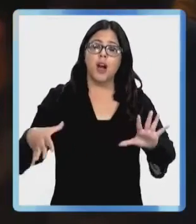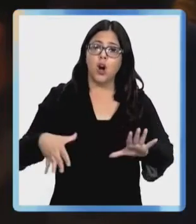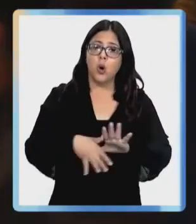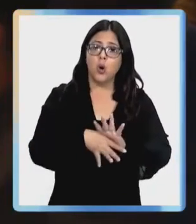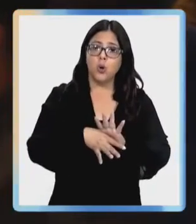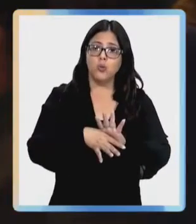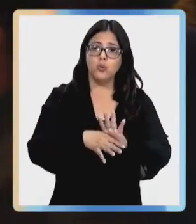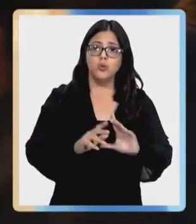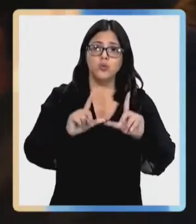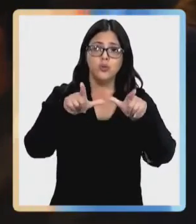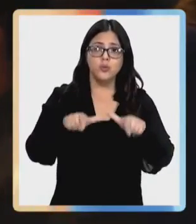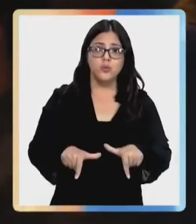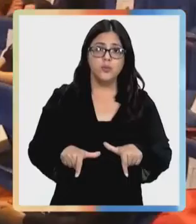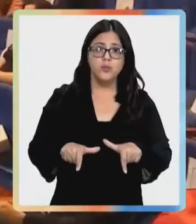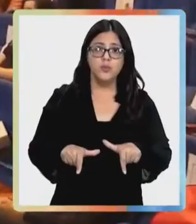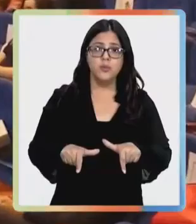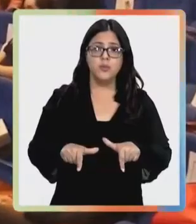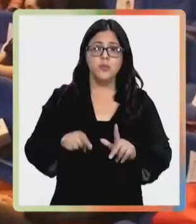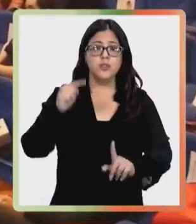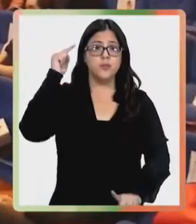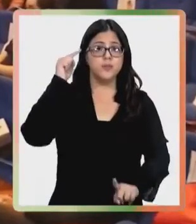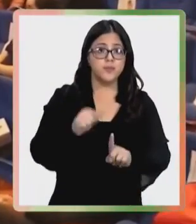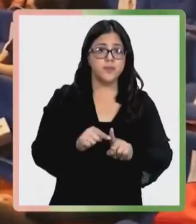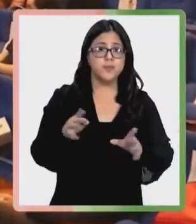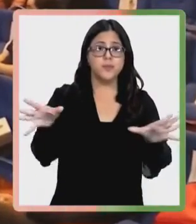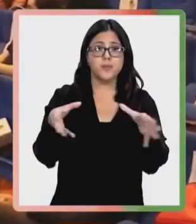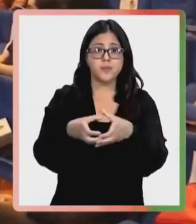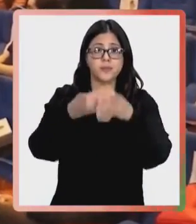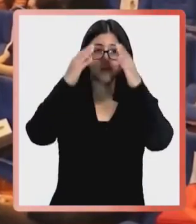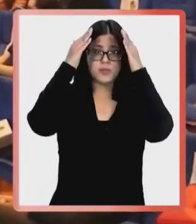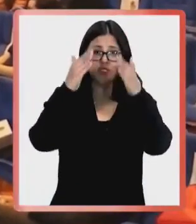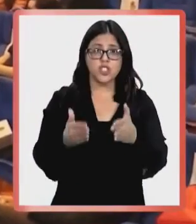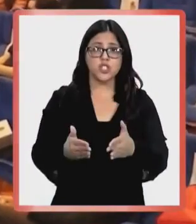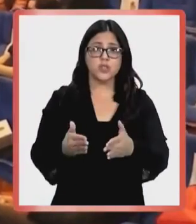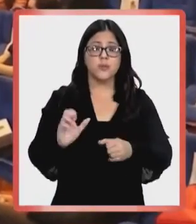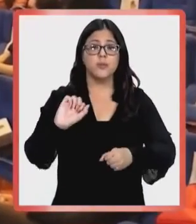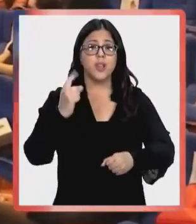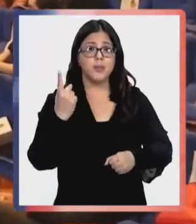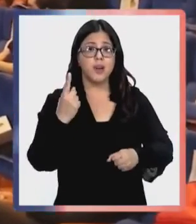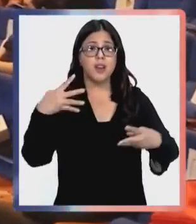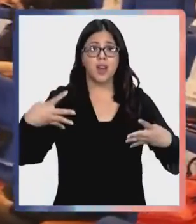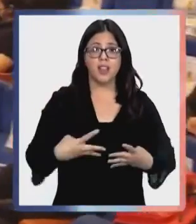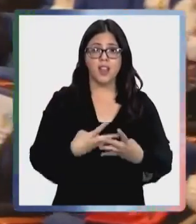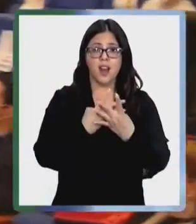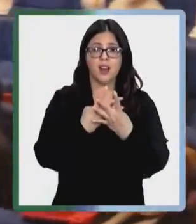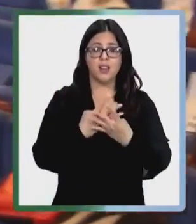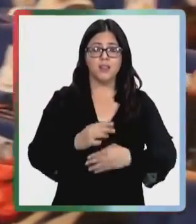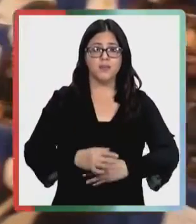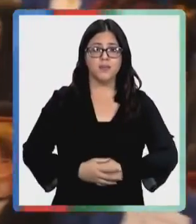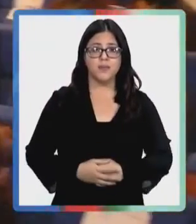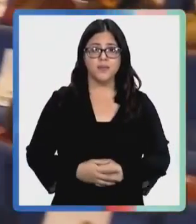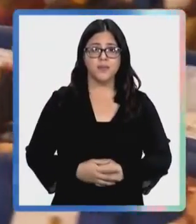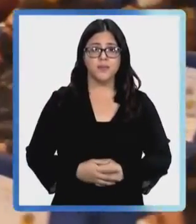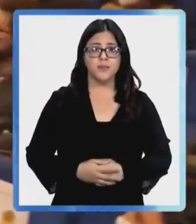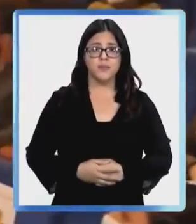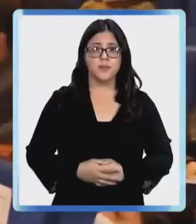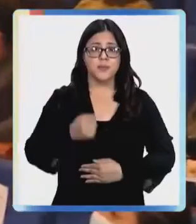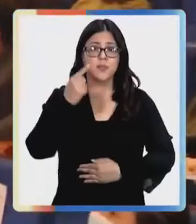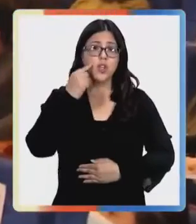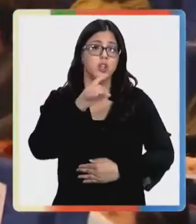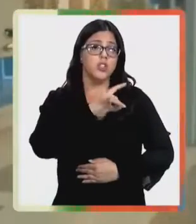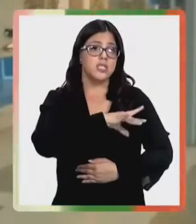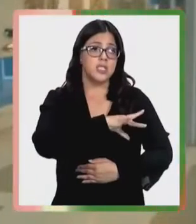Cardiovascular junto al Departamento de Telesalud y estuvo dirigido a los equipos de atención primaria de la red